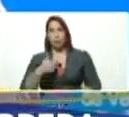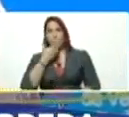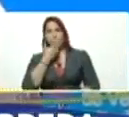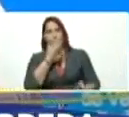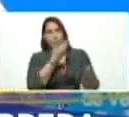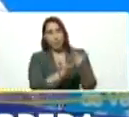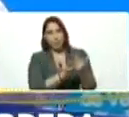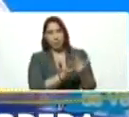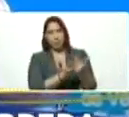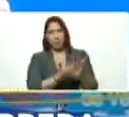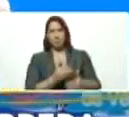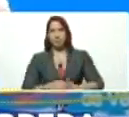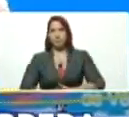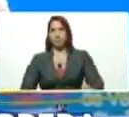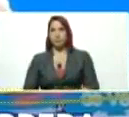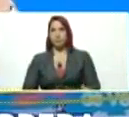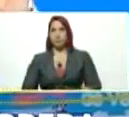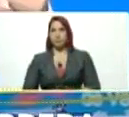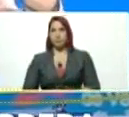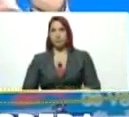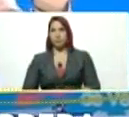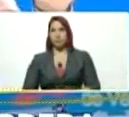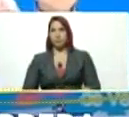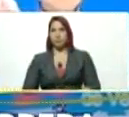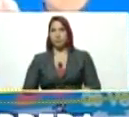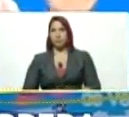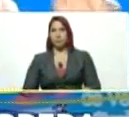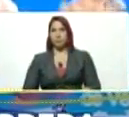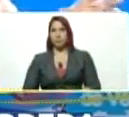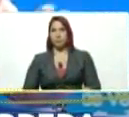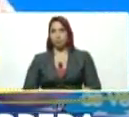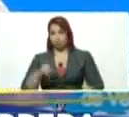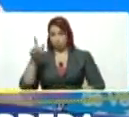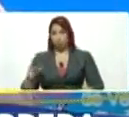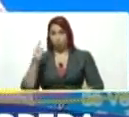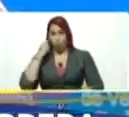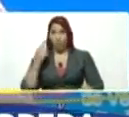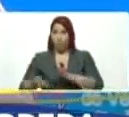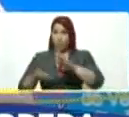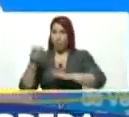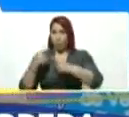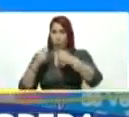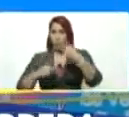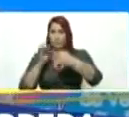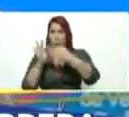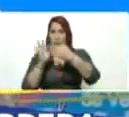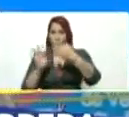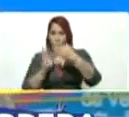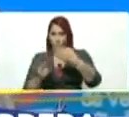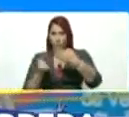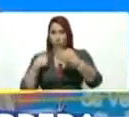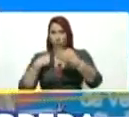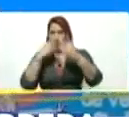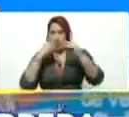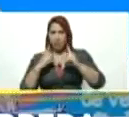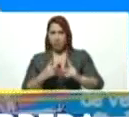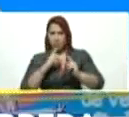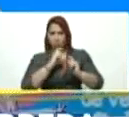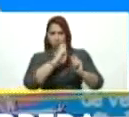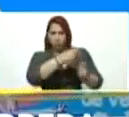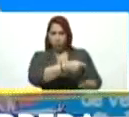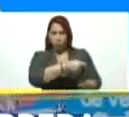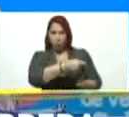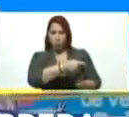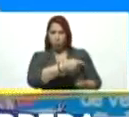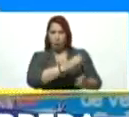pelota para que vaya a otras funciones y he decidido designar